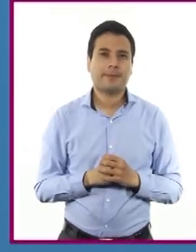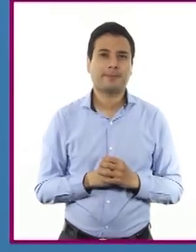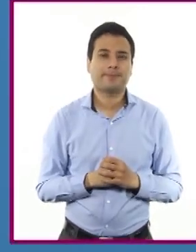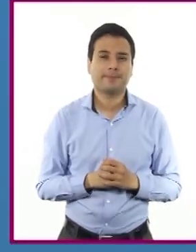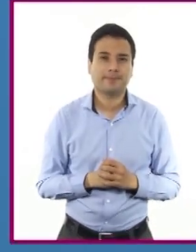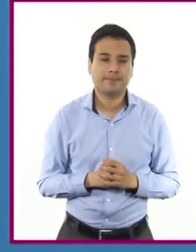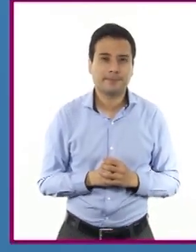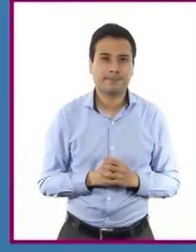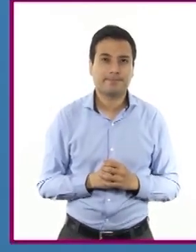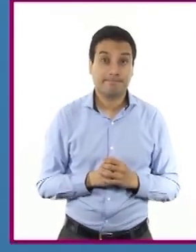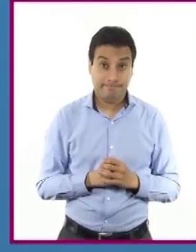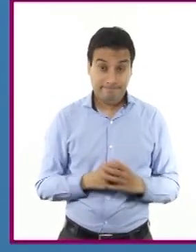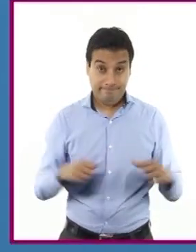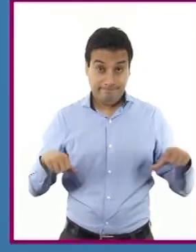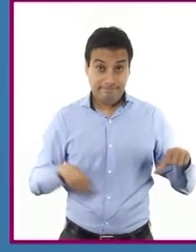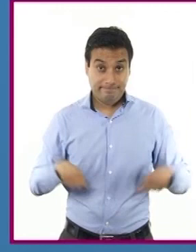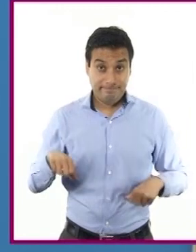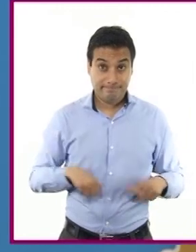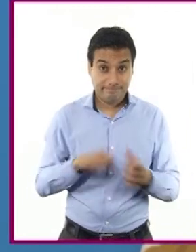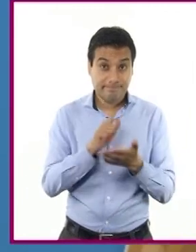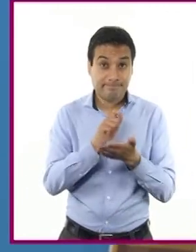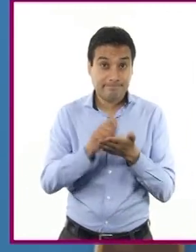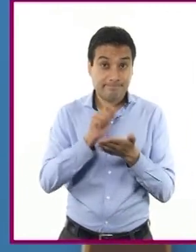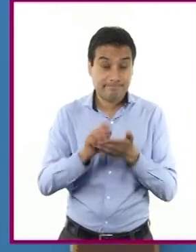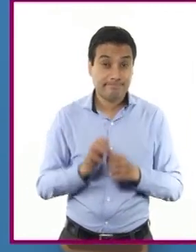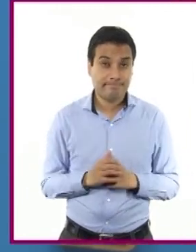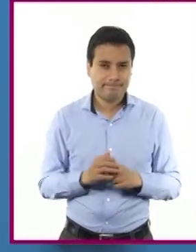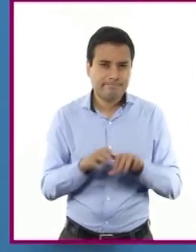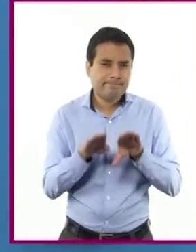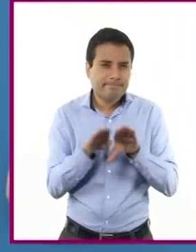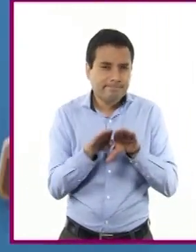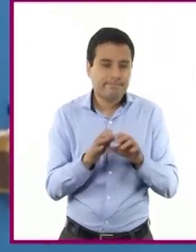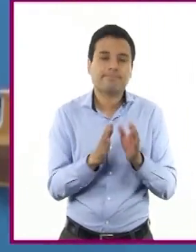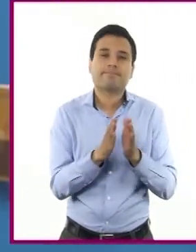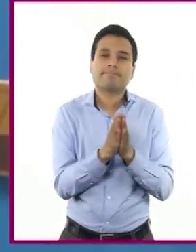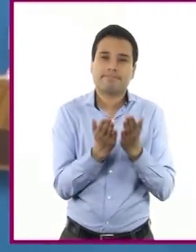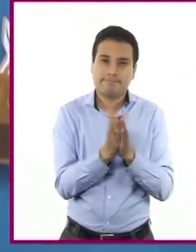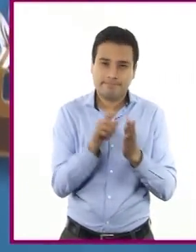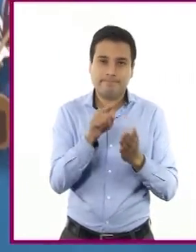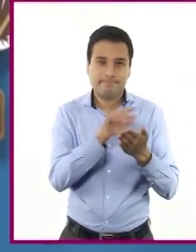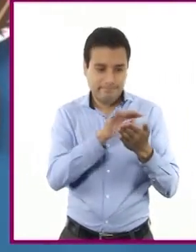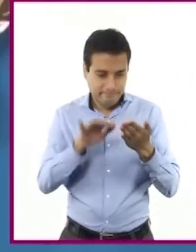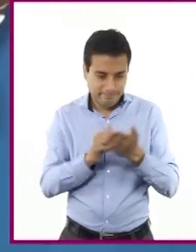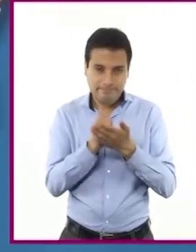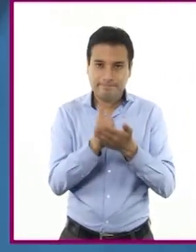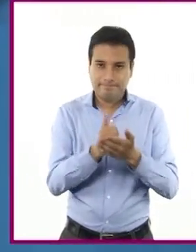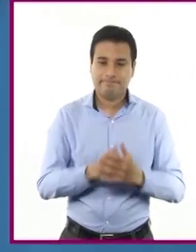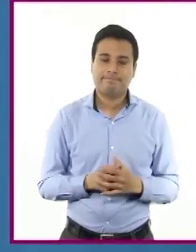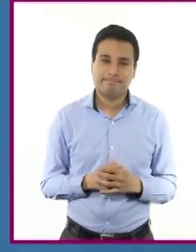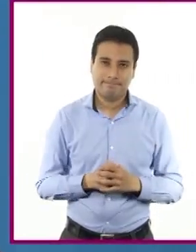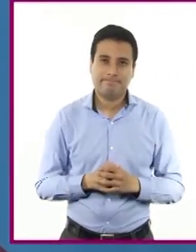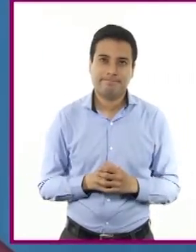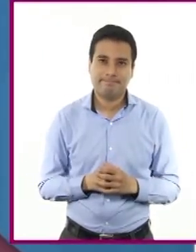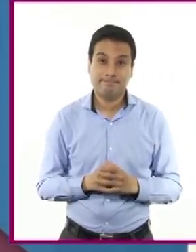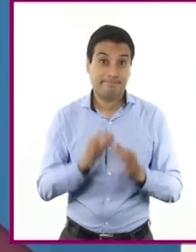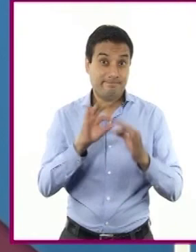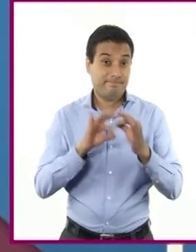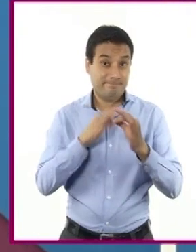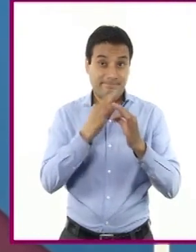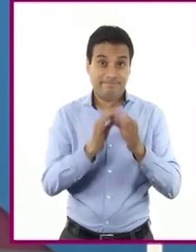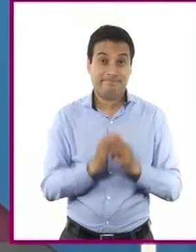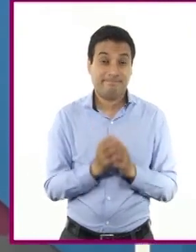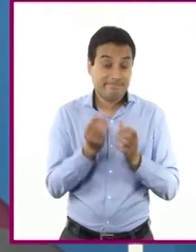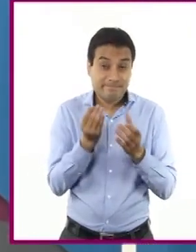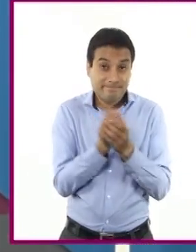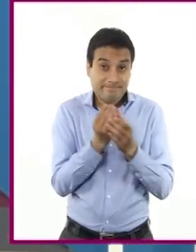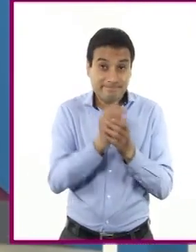Para resolver el reto de la sesión, no duden en apoyarse en su libro de texto y los retos anteriores. ¡Listo!